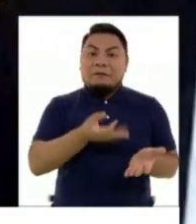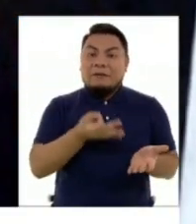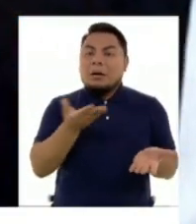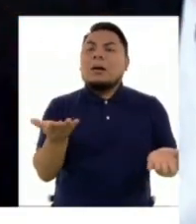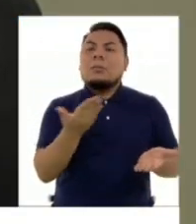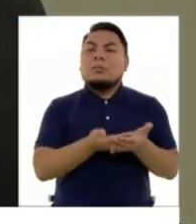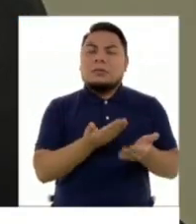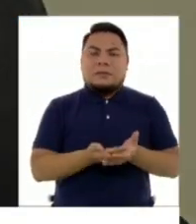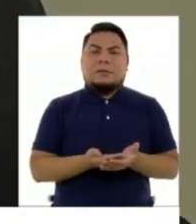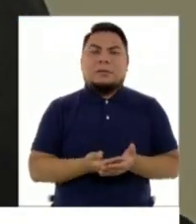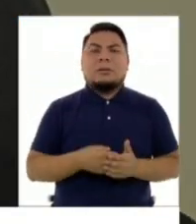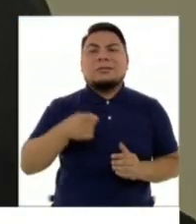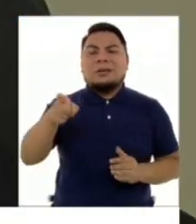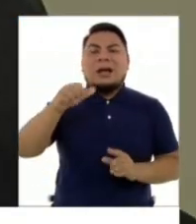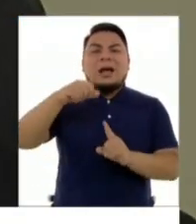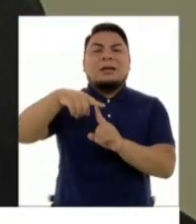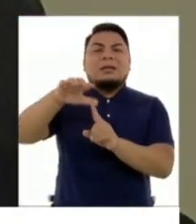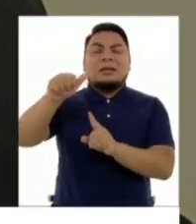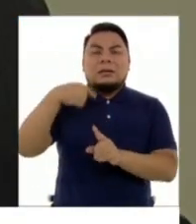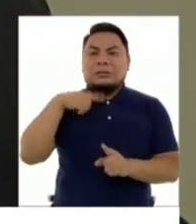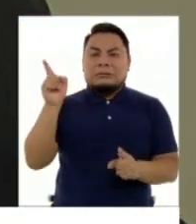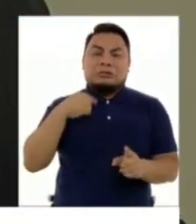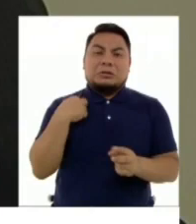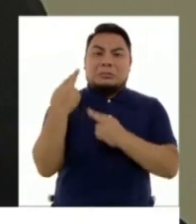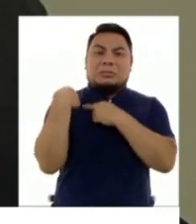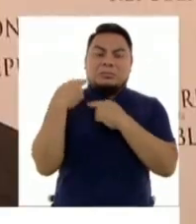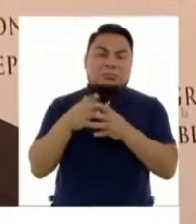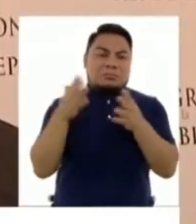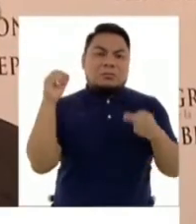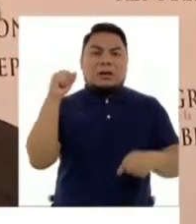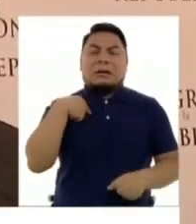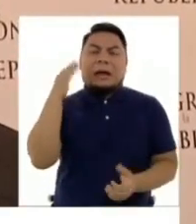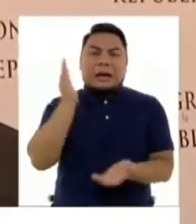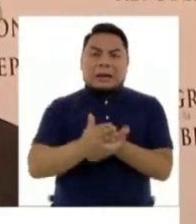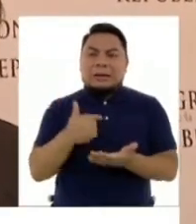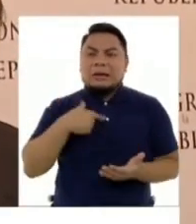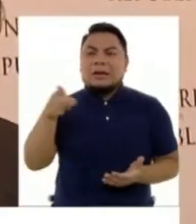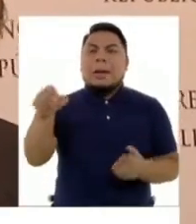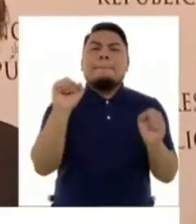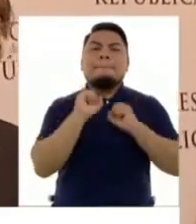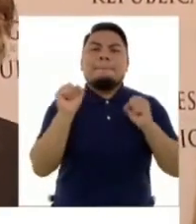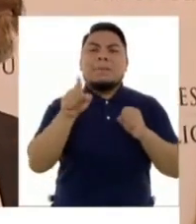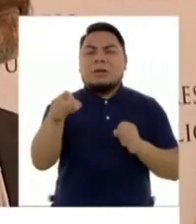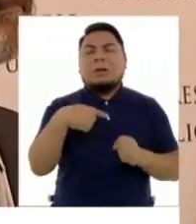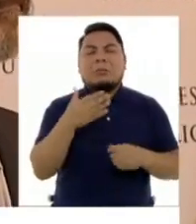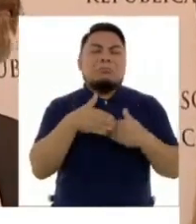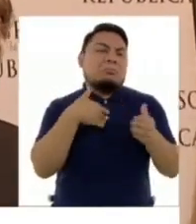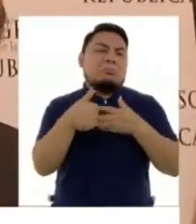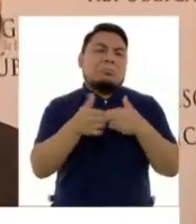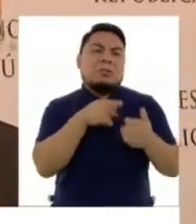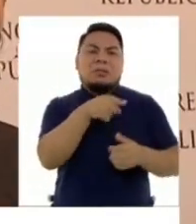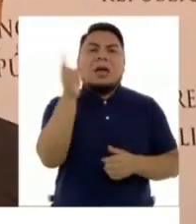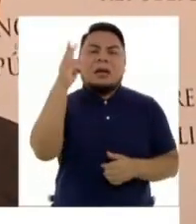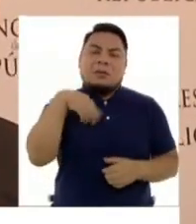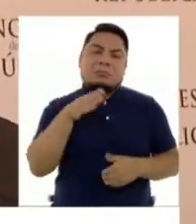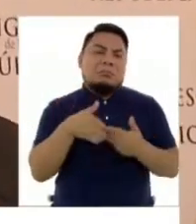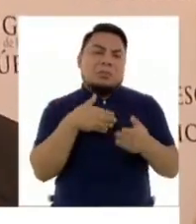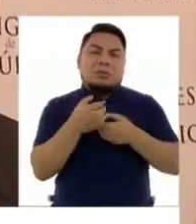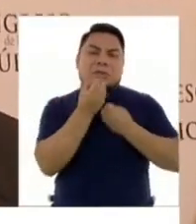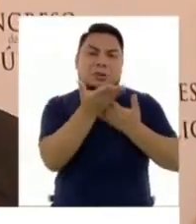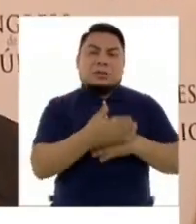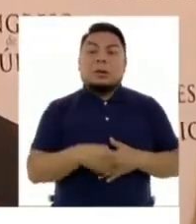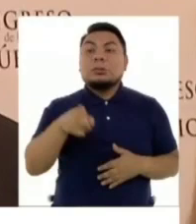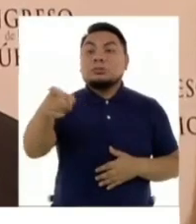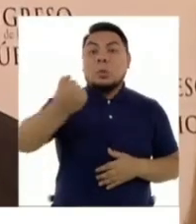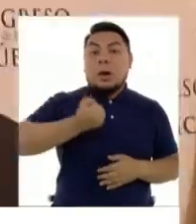aceptada por Atala para liberarse de responsabilidades. Otro beneficiado es su hijo, que queda libre